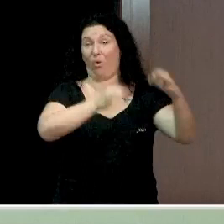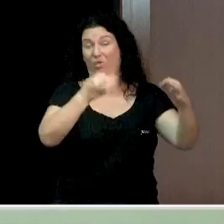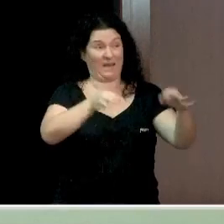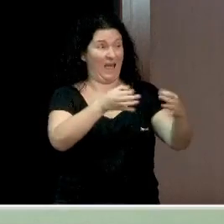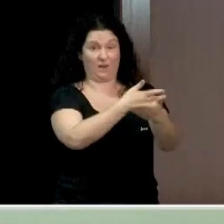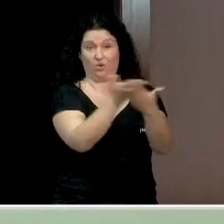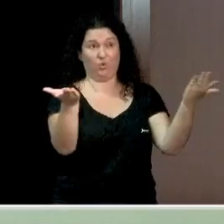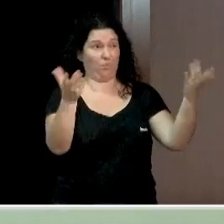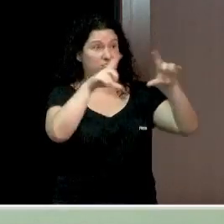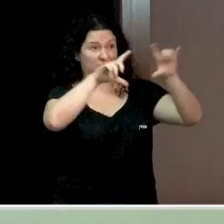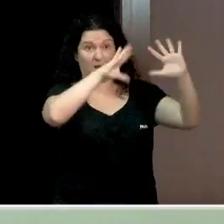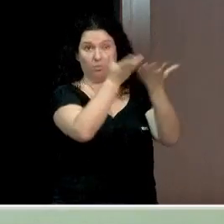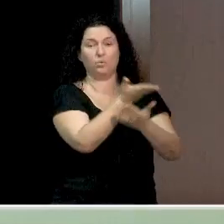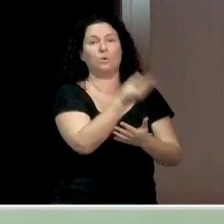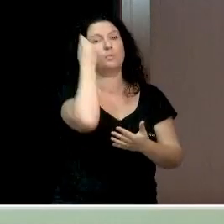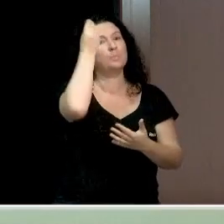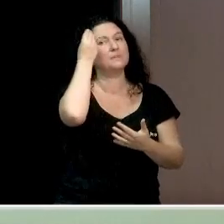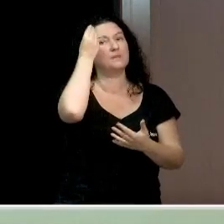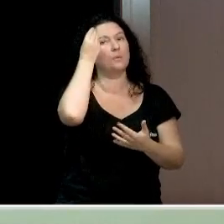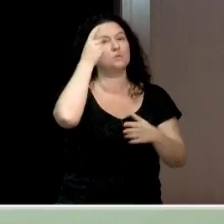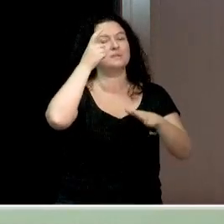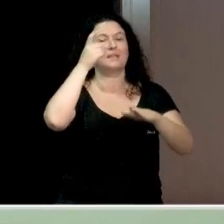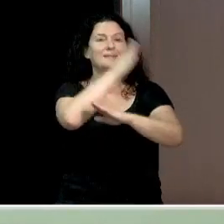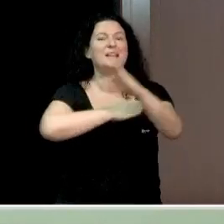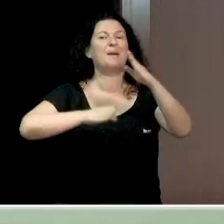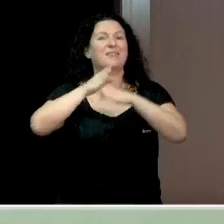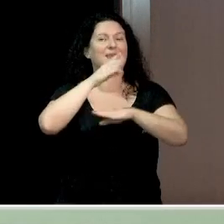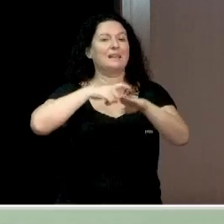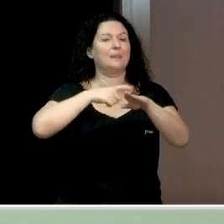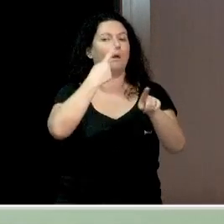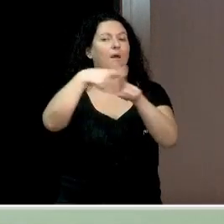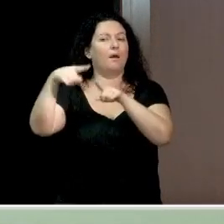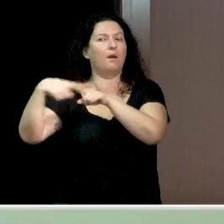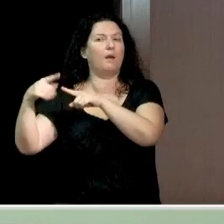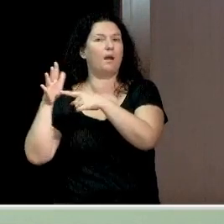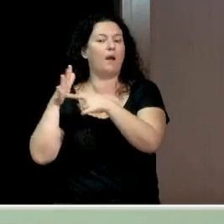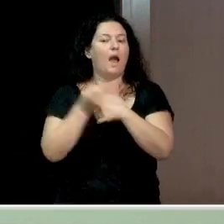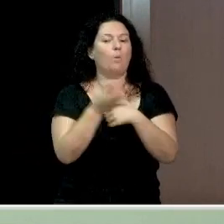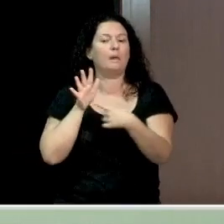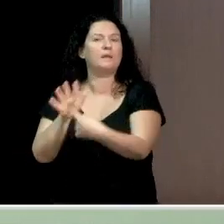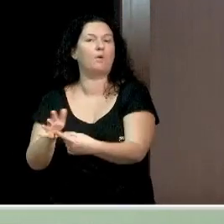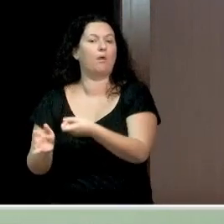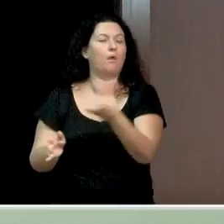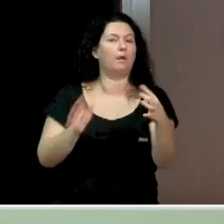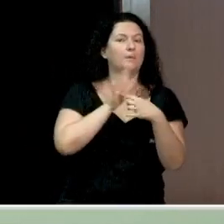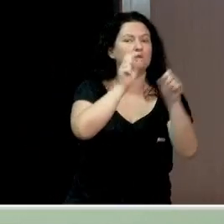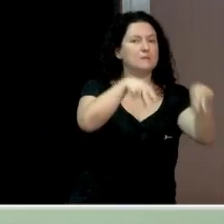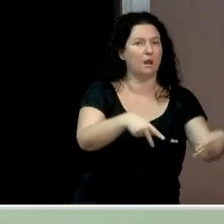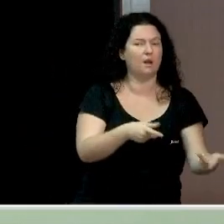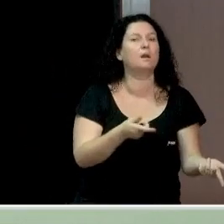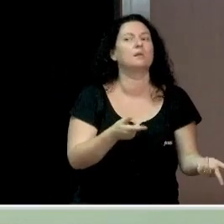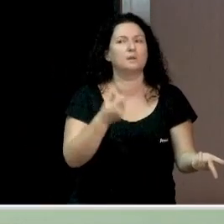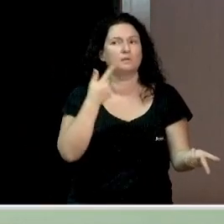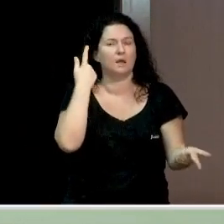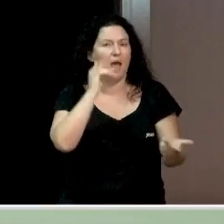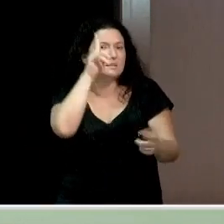empresarial, una discriminación entre diferentes tipos de discapacidades. Eso creo que es muy importante ponerlo a la atención también porque